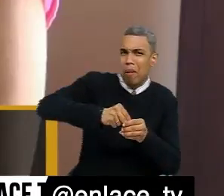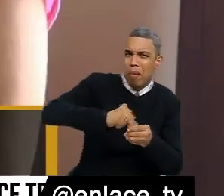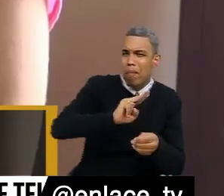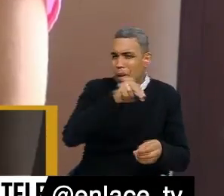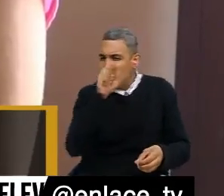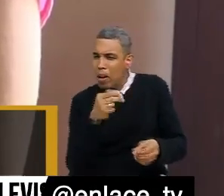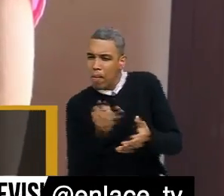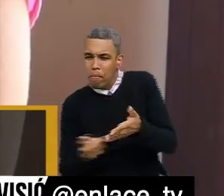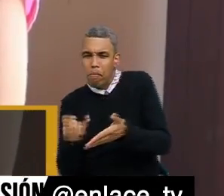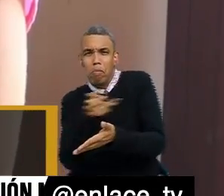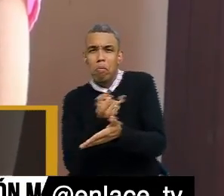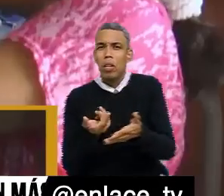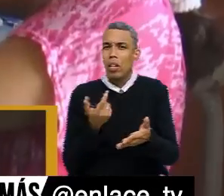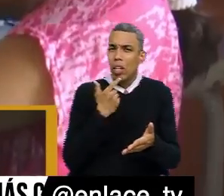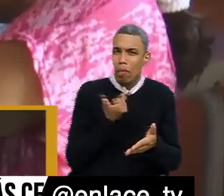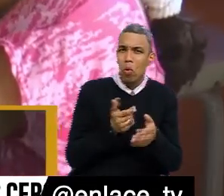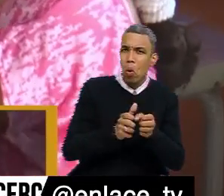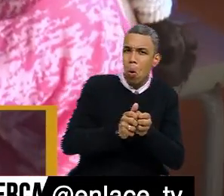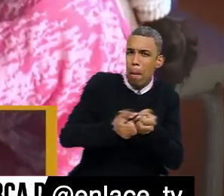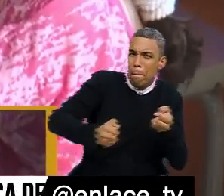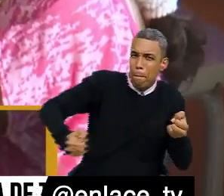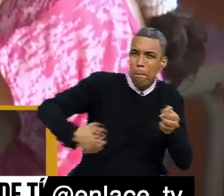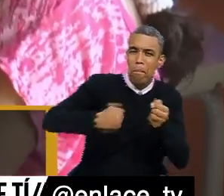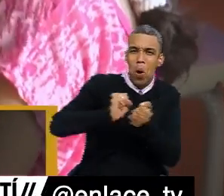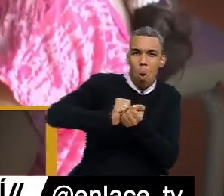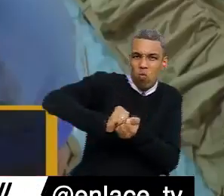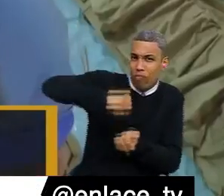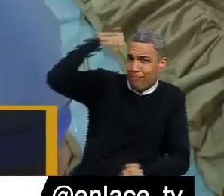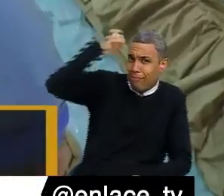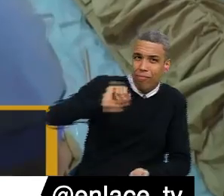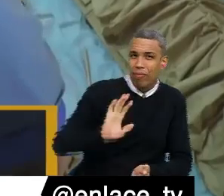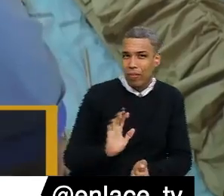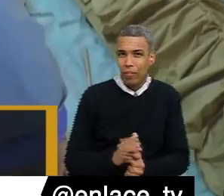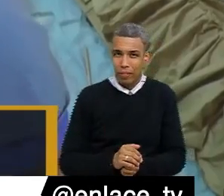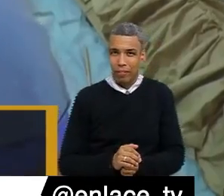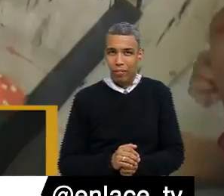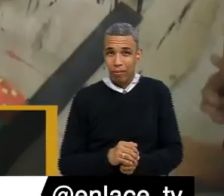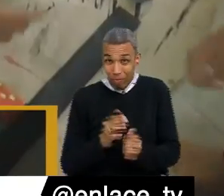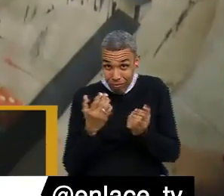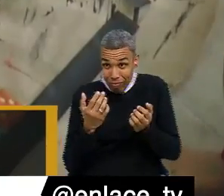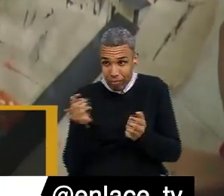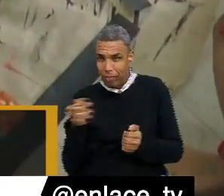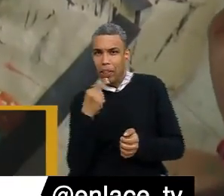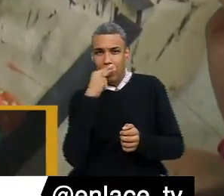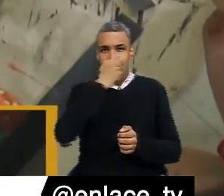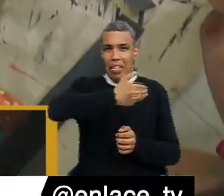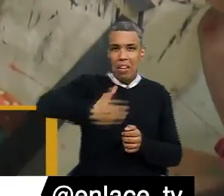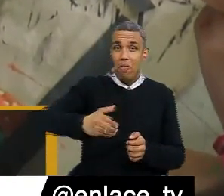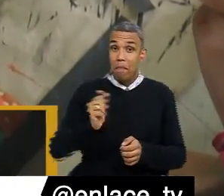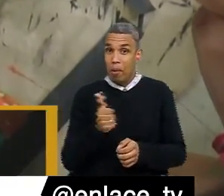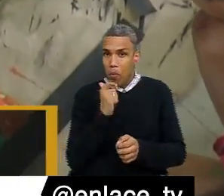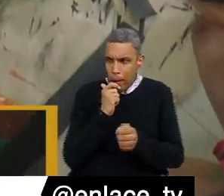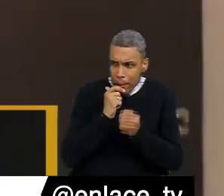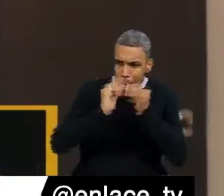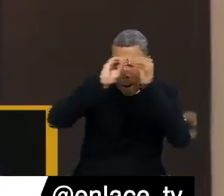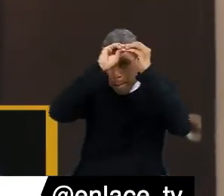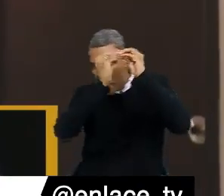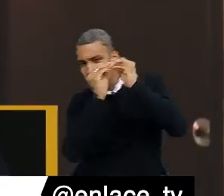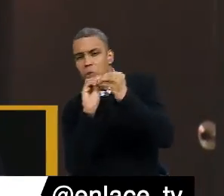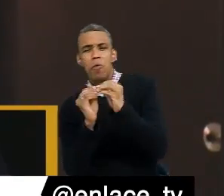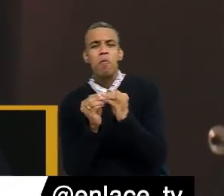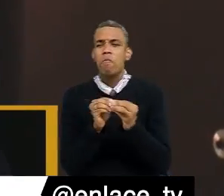escoba, sacos, guaduas, cartulinas y costales, entre otros materiales, son transformados en lindos trajes y accesorios.